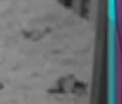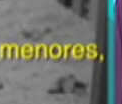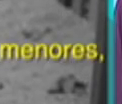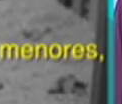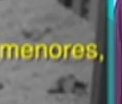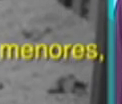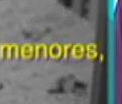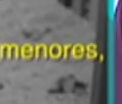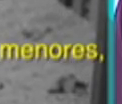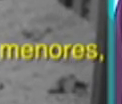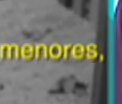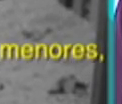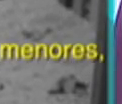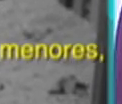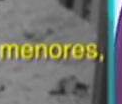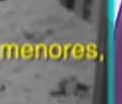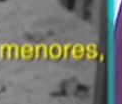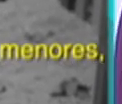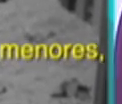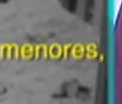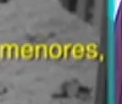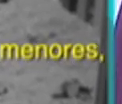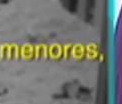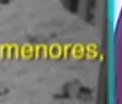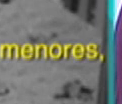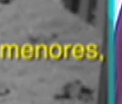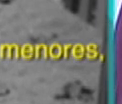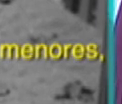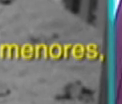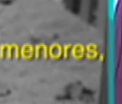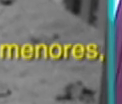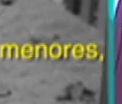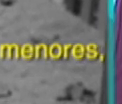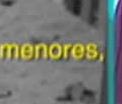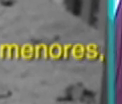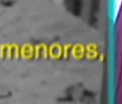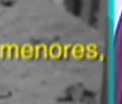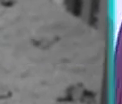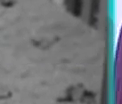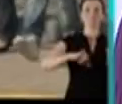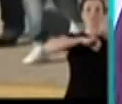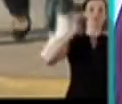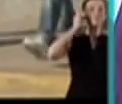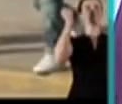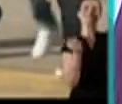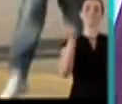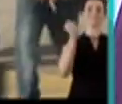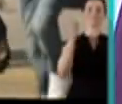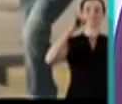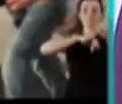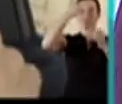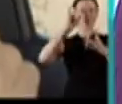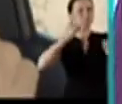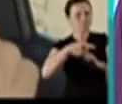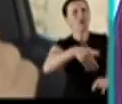es ese denunciar a acusar a una persona de tu entorno a una persona a la que tú quieres es un es